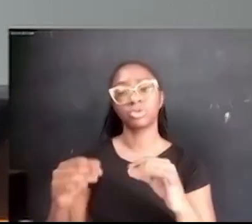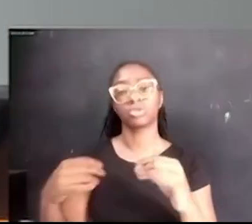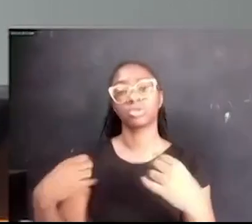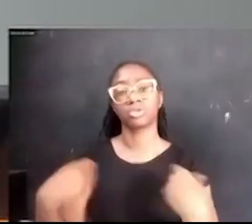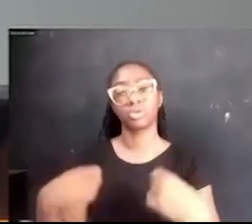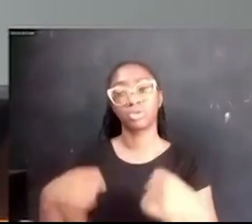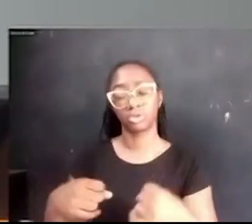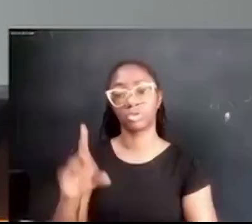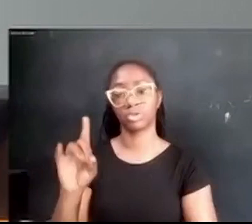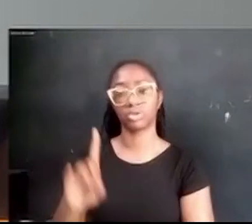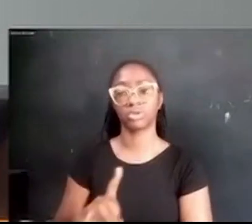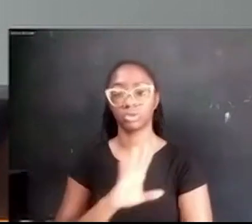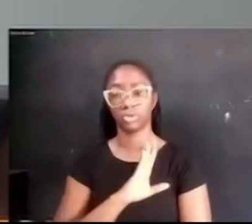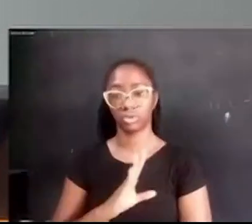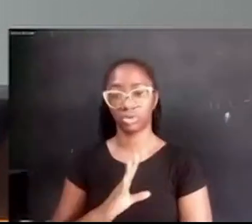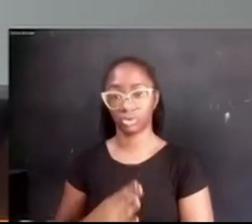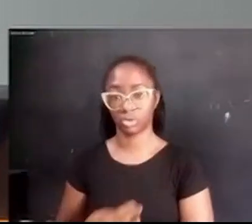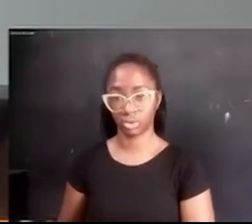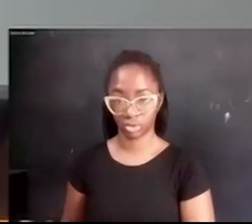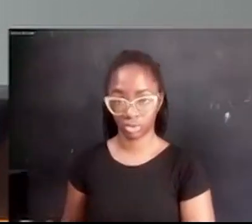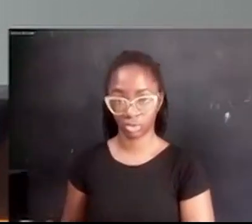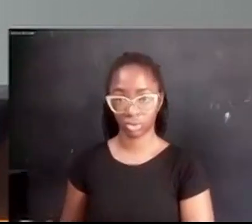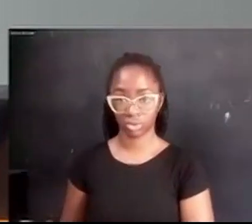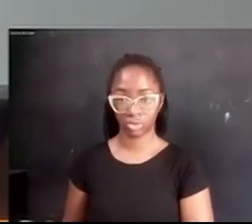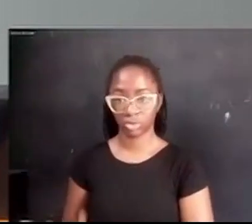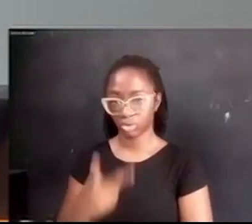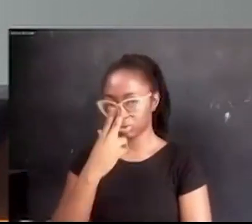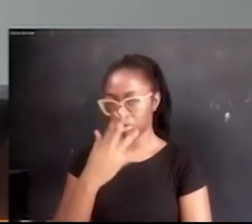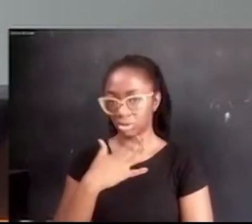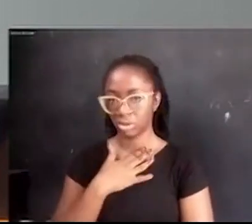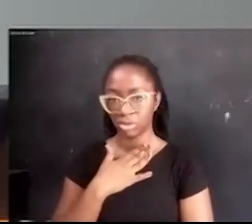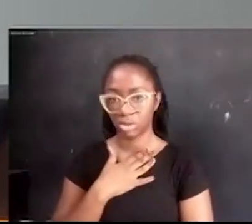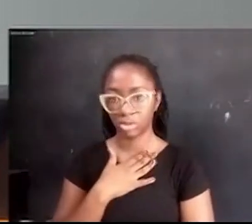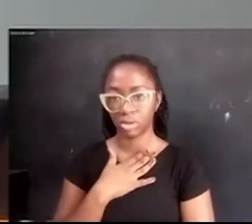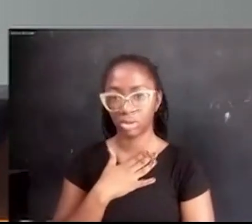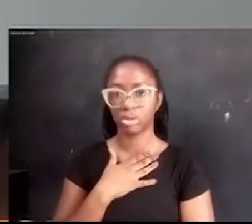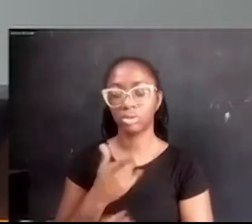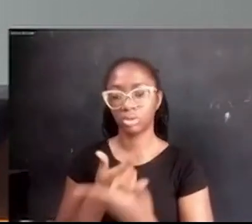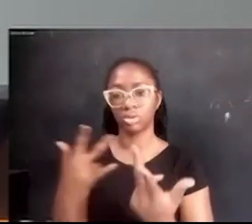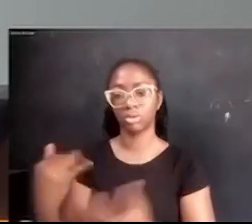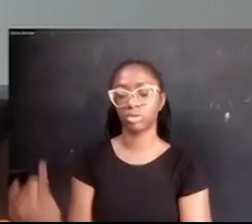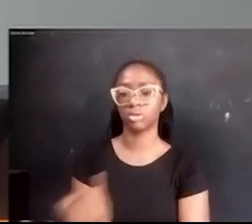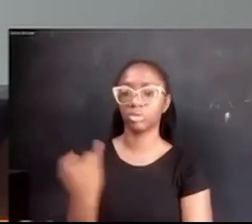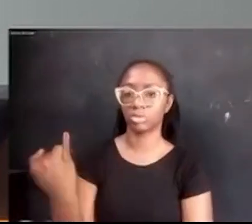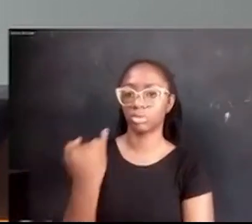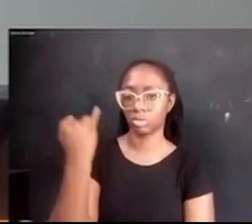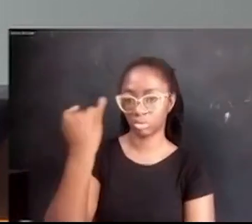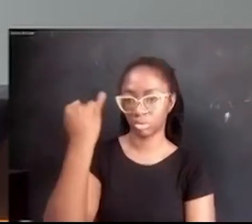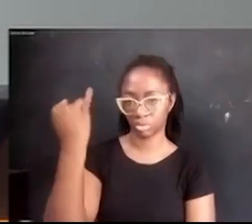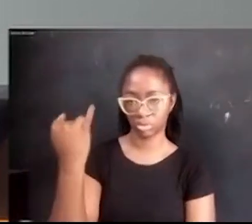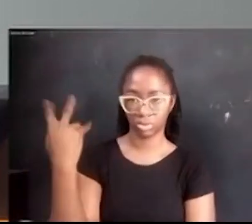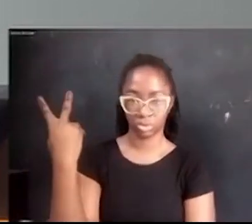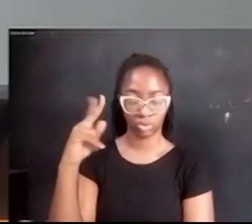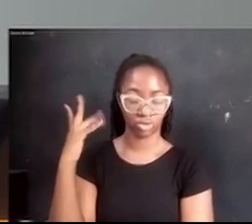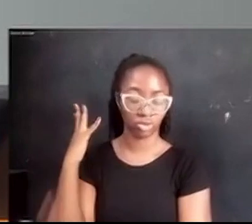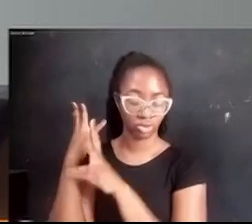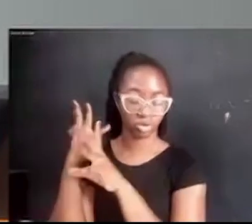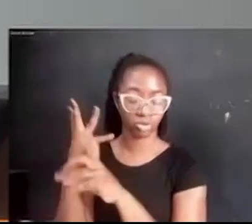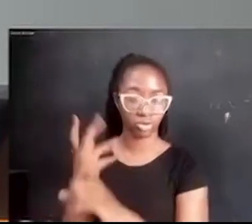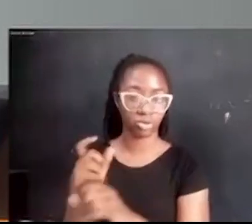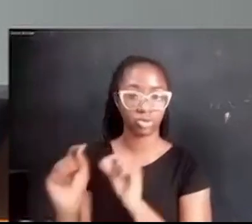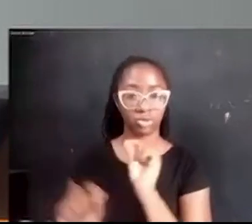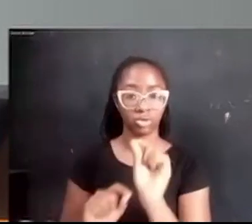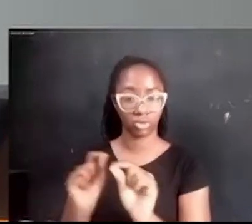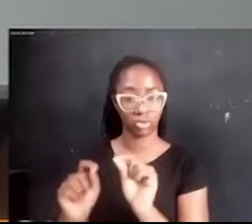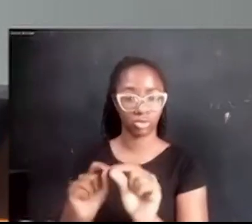y añade lo que me parece una de las frases más importantes de nuestra historia constitucional, sería